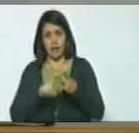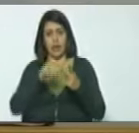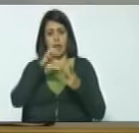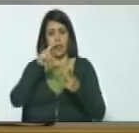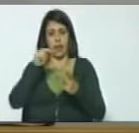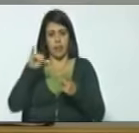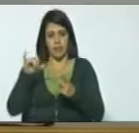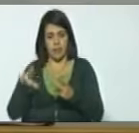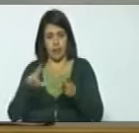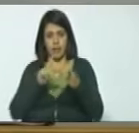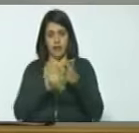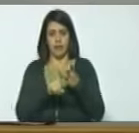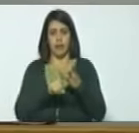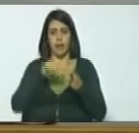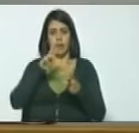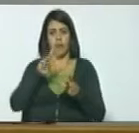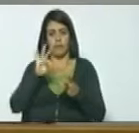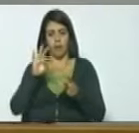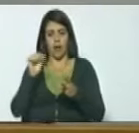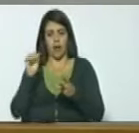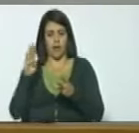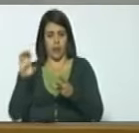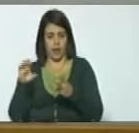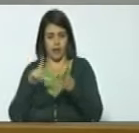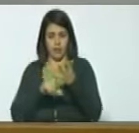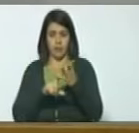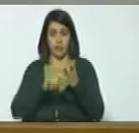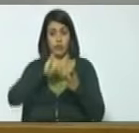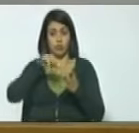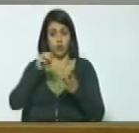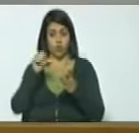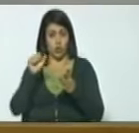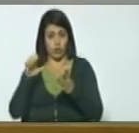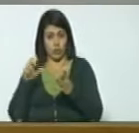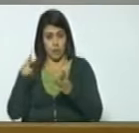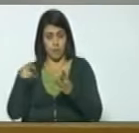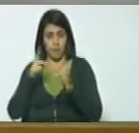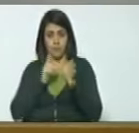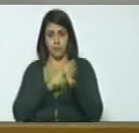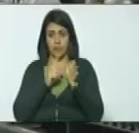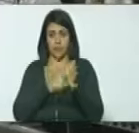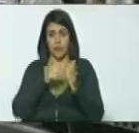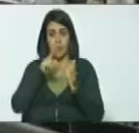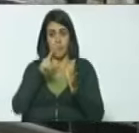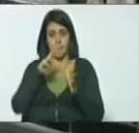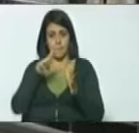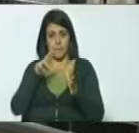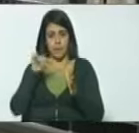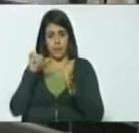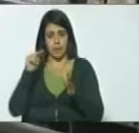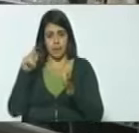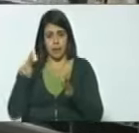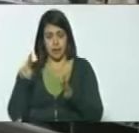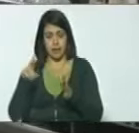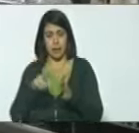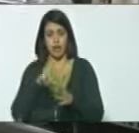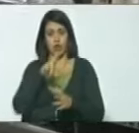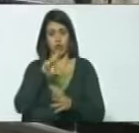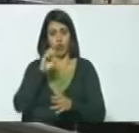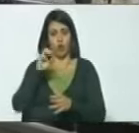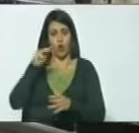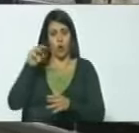Enei Giriarte, Fabián Gil, Jobsel Díaz, Peter Montesinos,